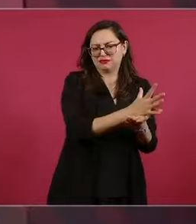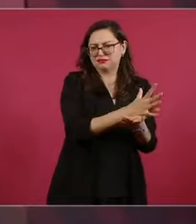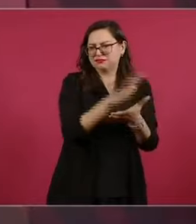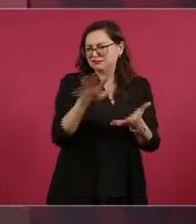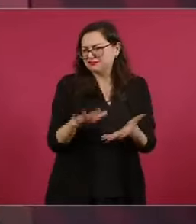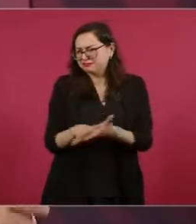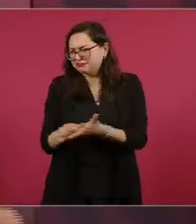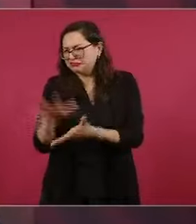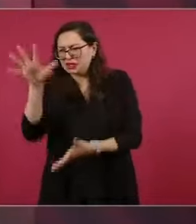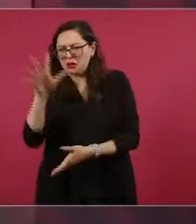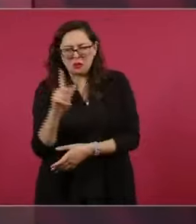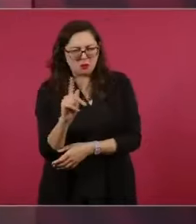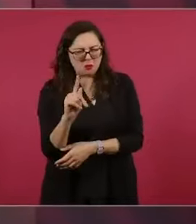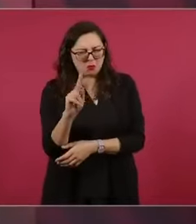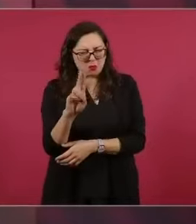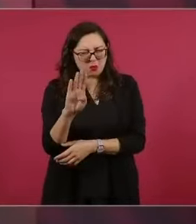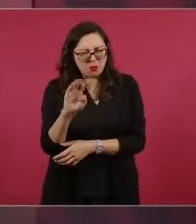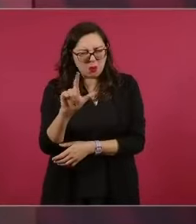En general,